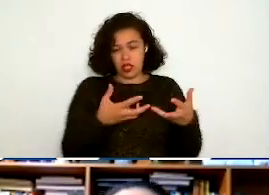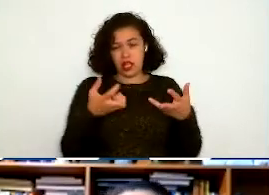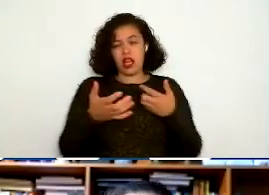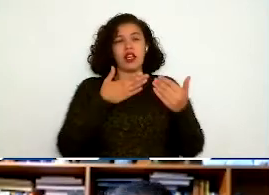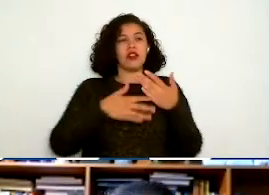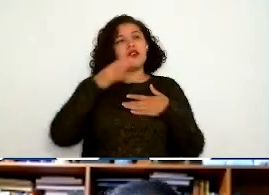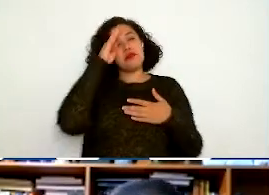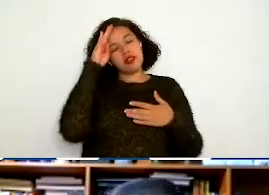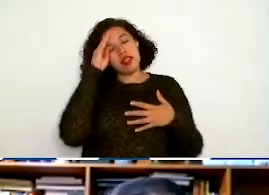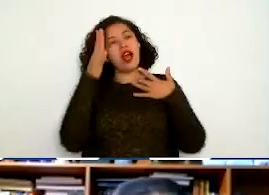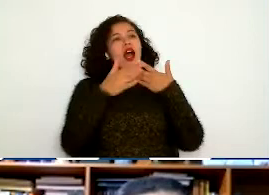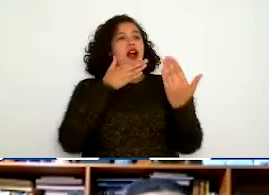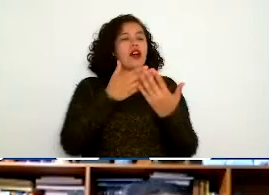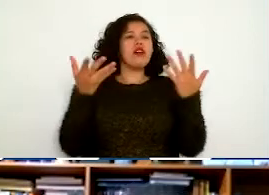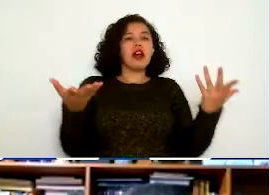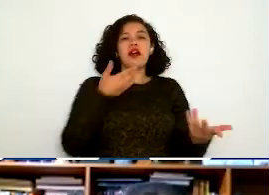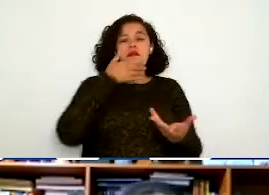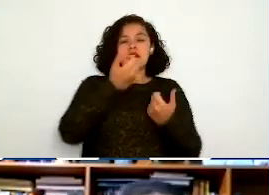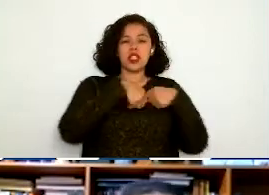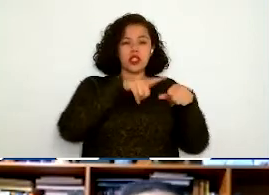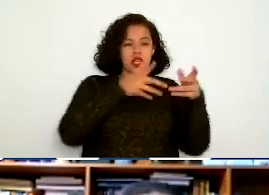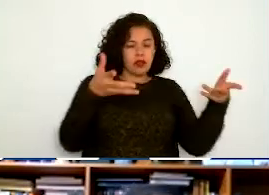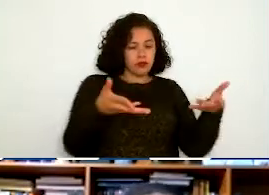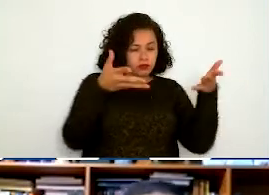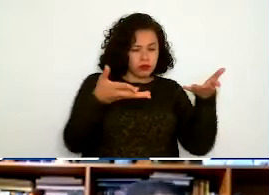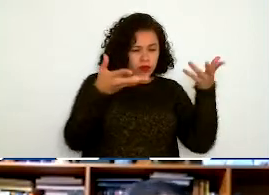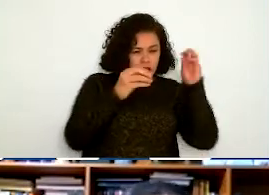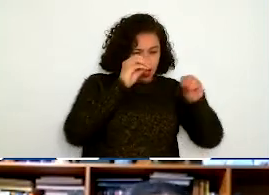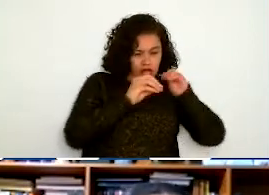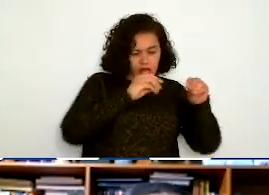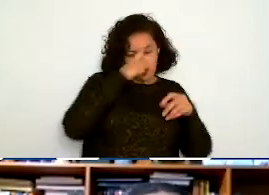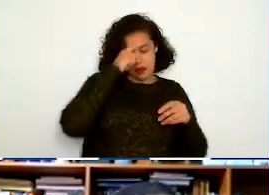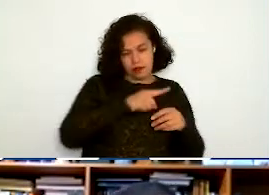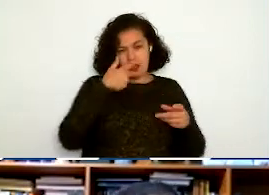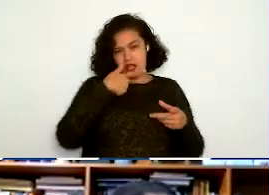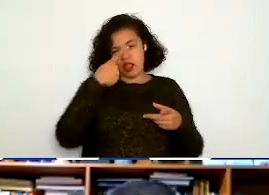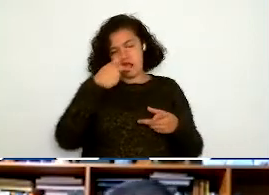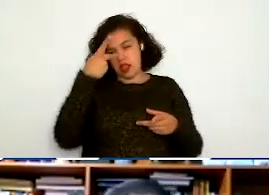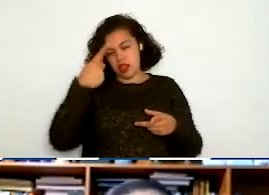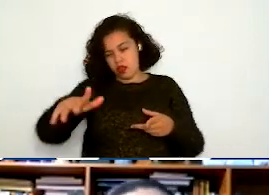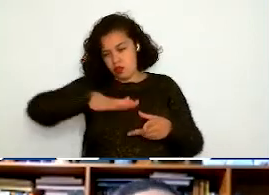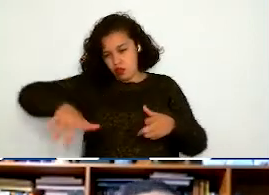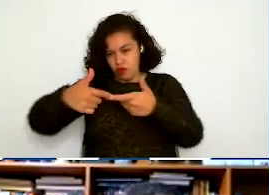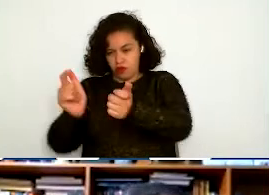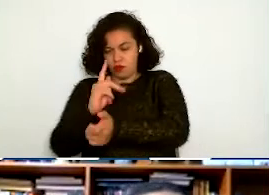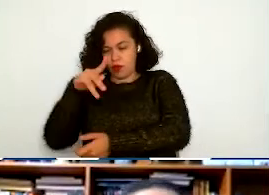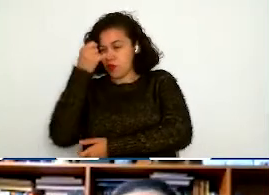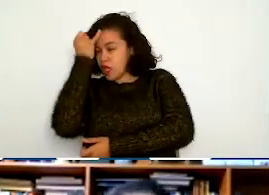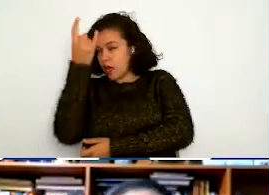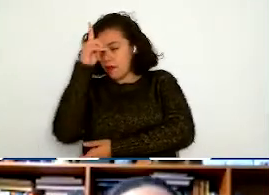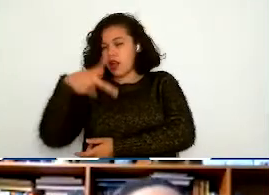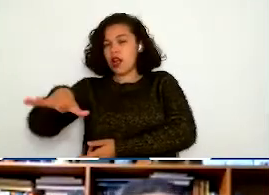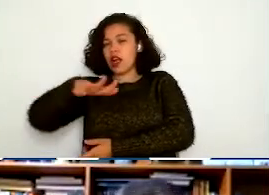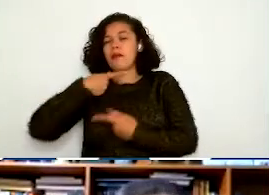sean acciones construidas socialmente de acuerdo a los constructos de las mismas poblaciones o de la población o de